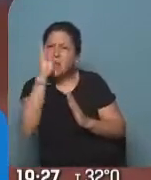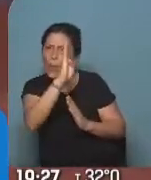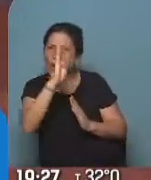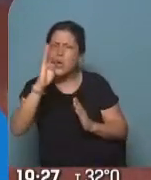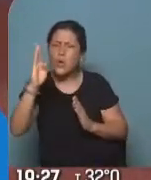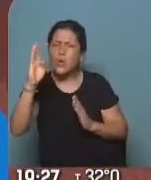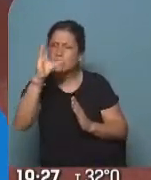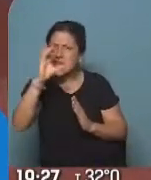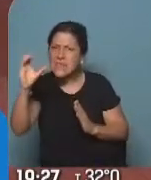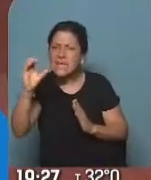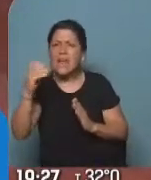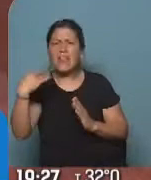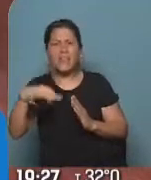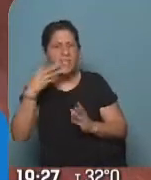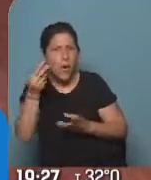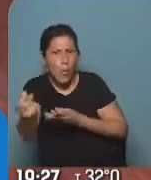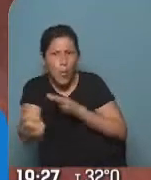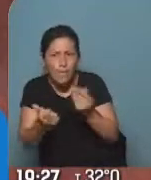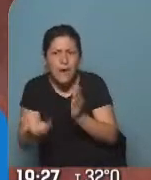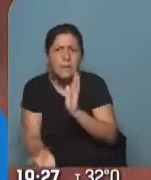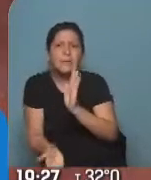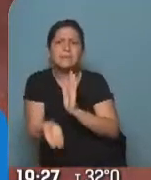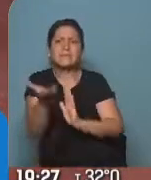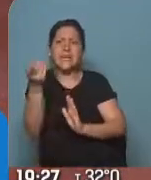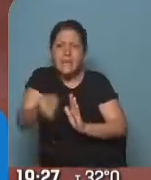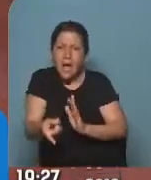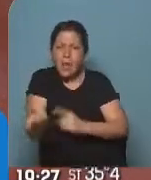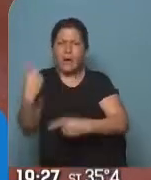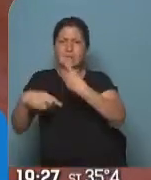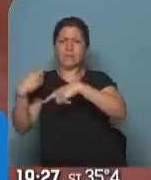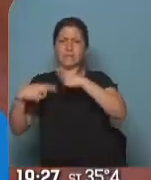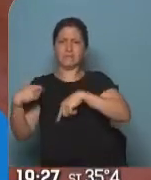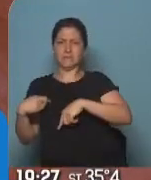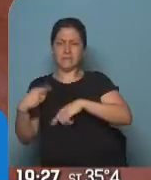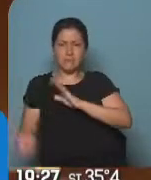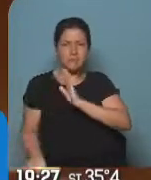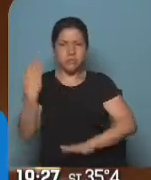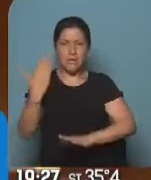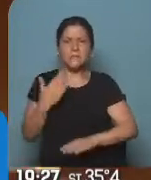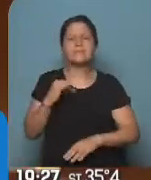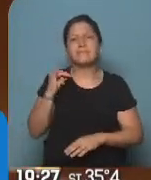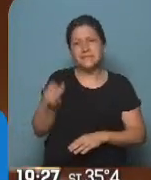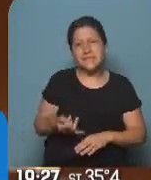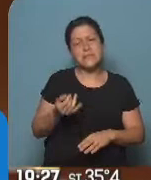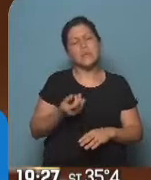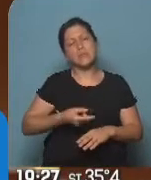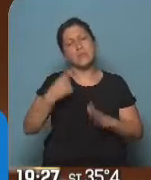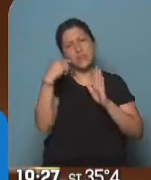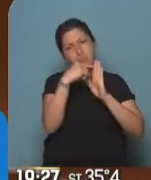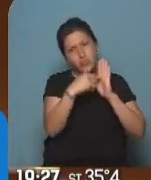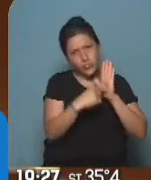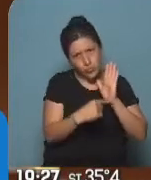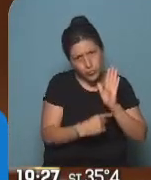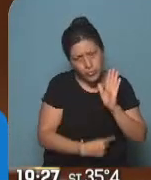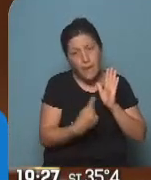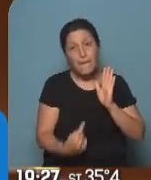que comprar para tratar de subirlo y ahora se revirtió en 2 o 3 días y tuvimos una suba abrupta. Sí, hay varias cosas. La primera es que este